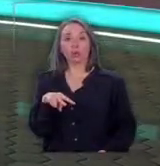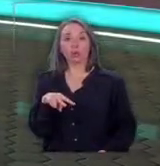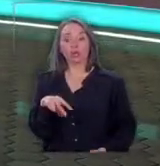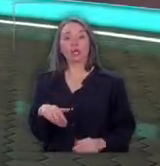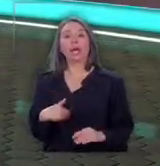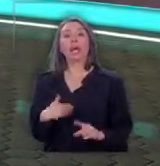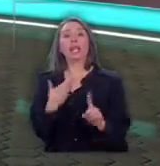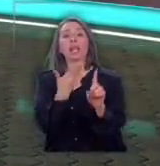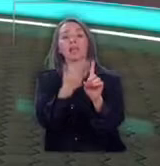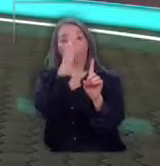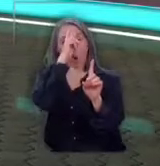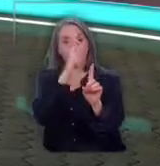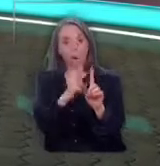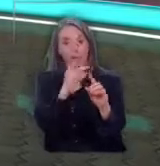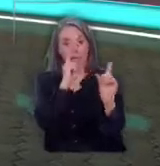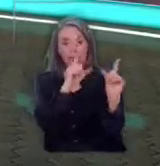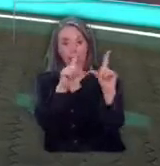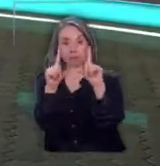un homenaje